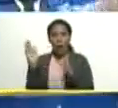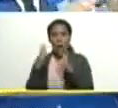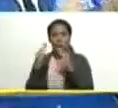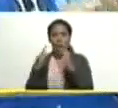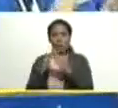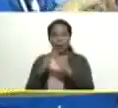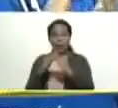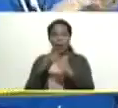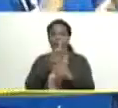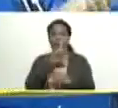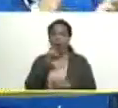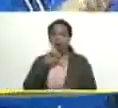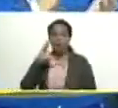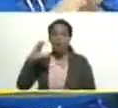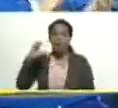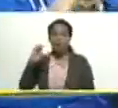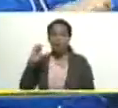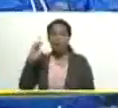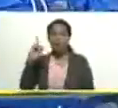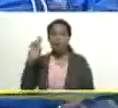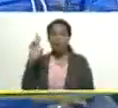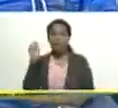Cedral.